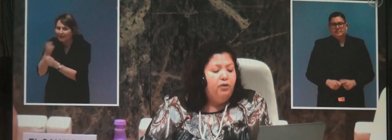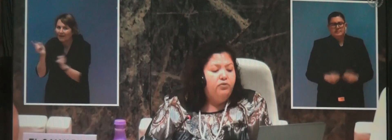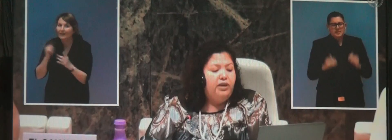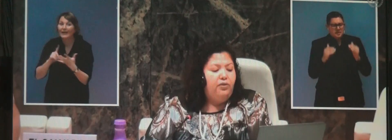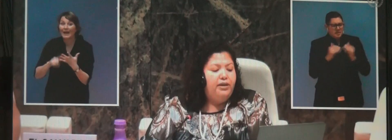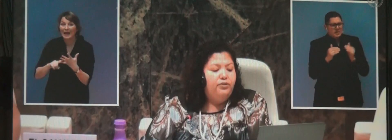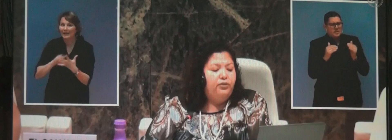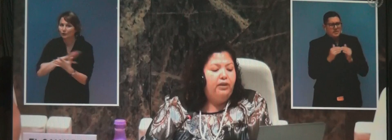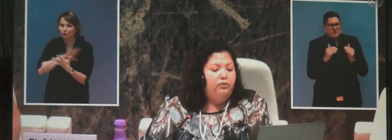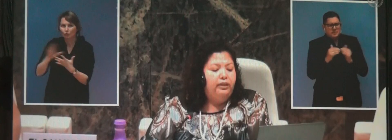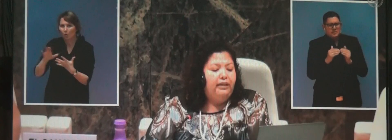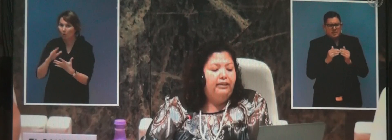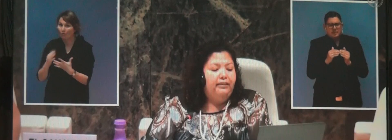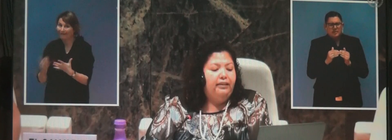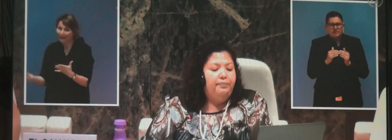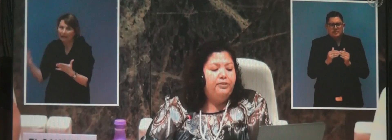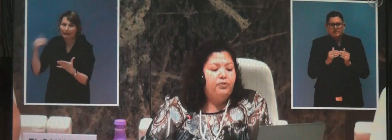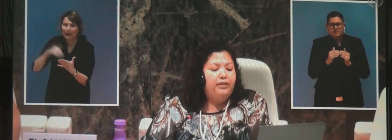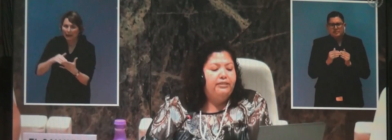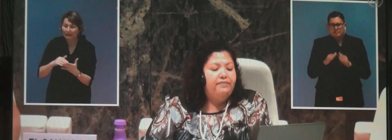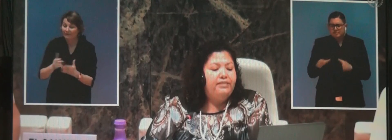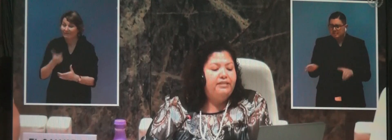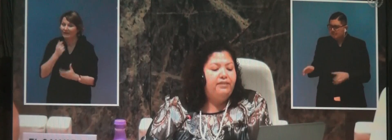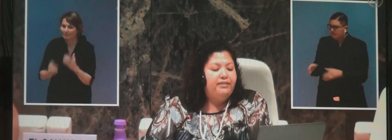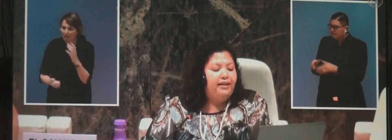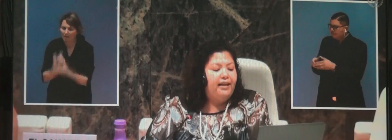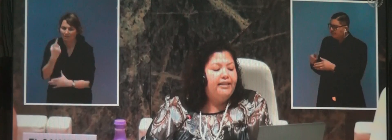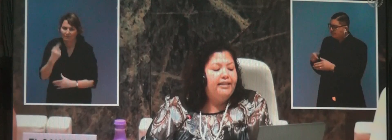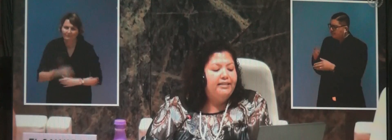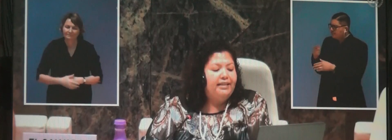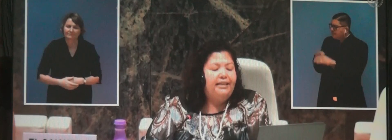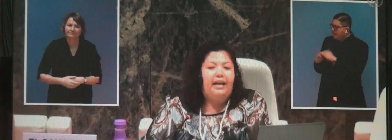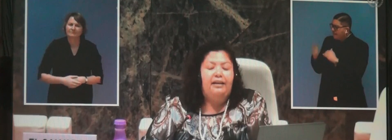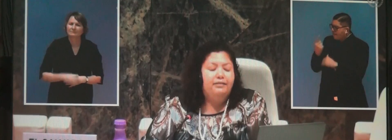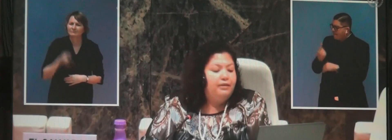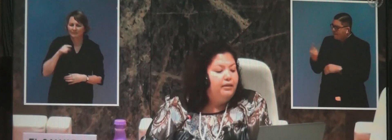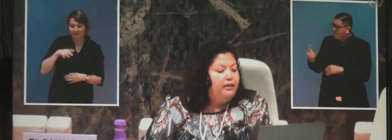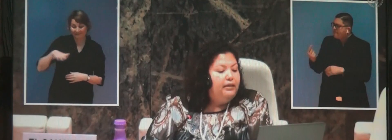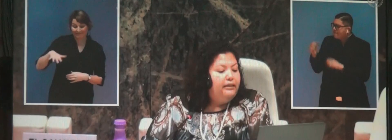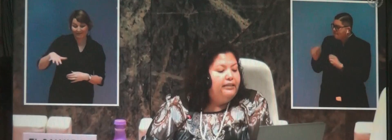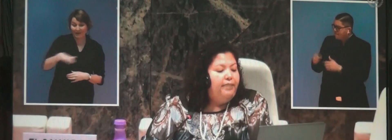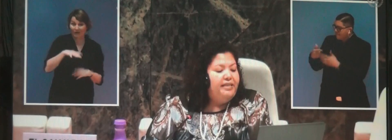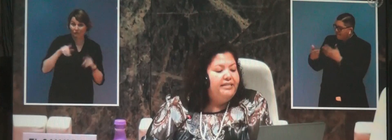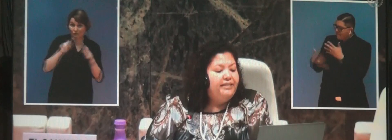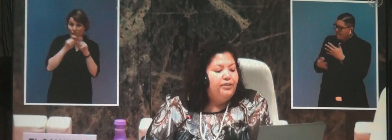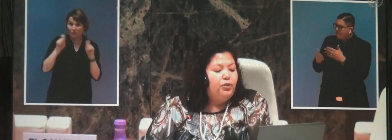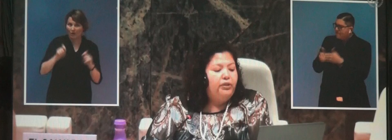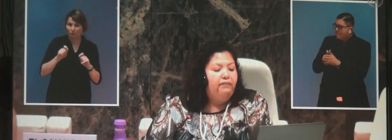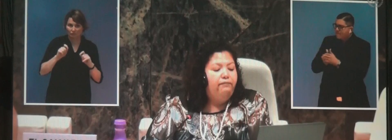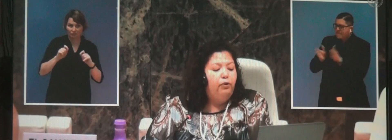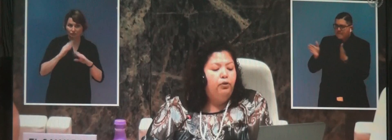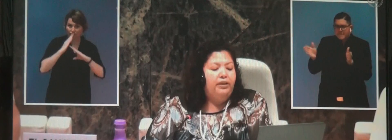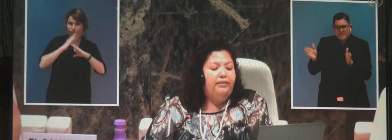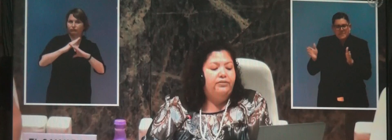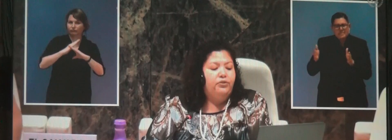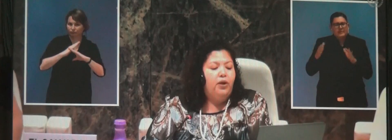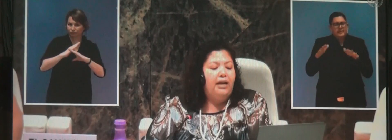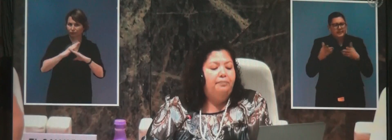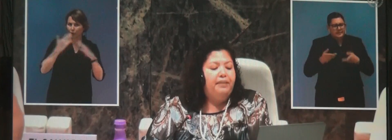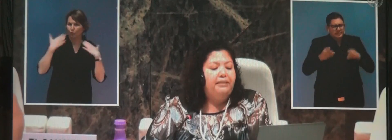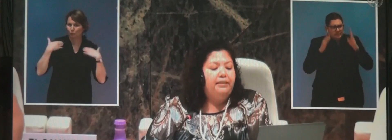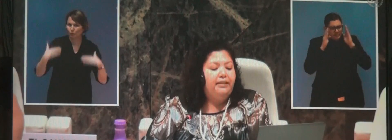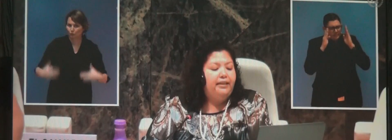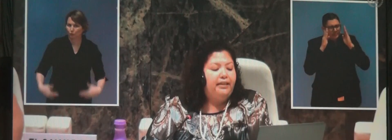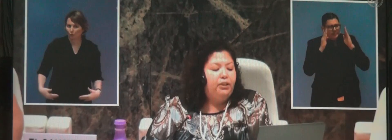También el Consejo Nacional contra la Trata de Personas debe establecer las líneas generales de administración del Fondo de Atención a